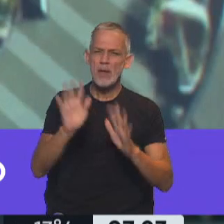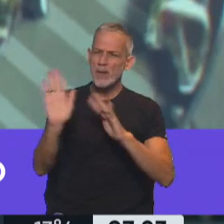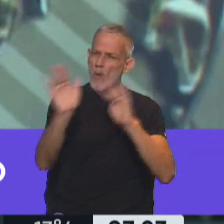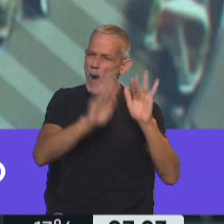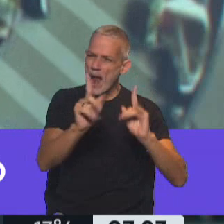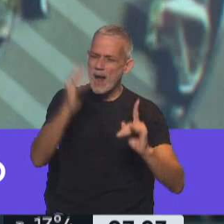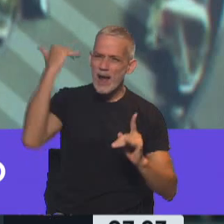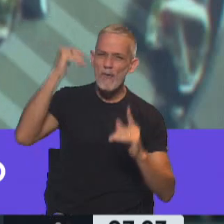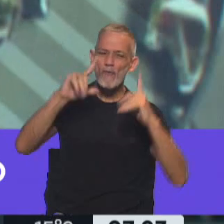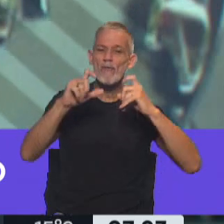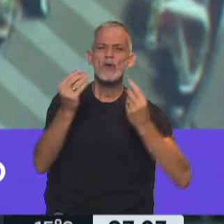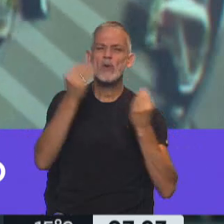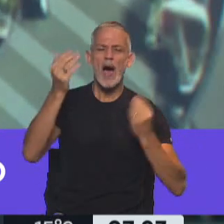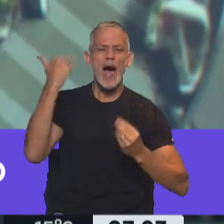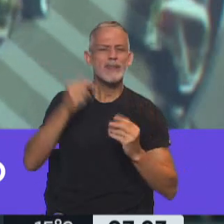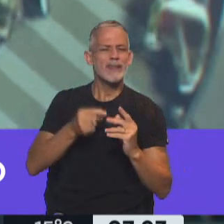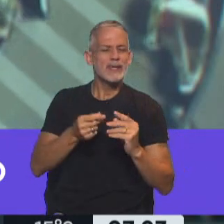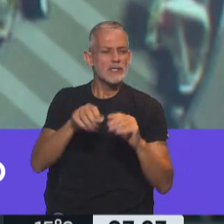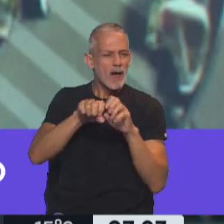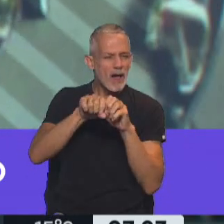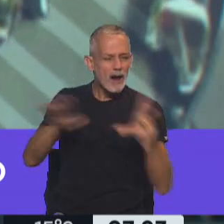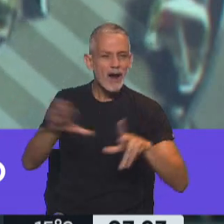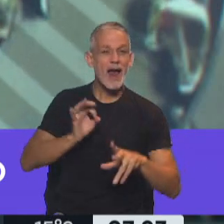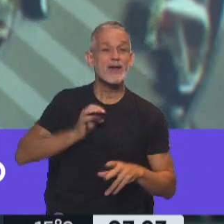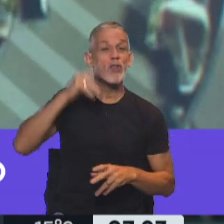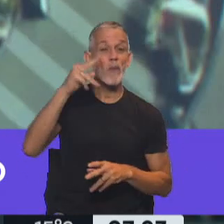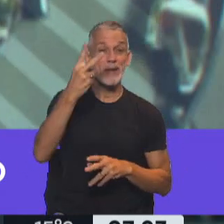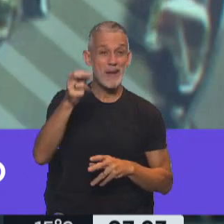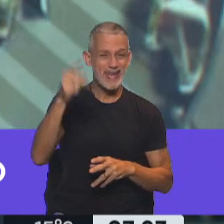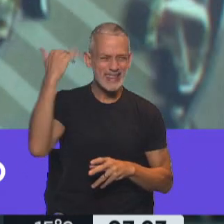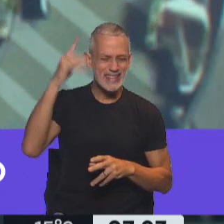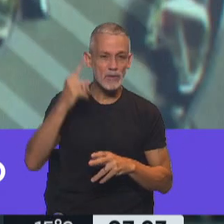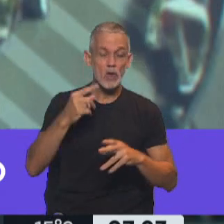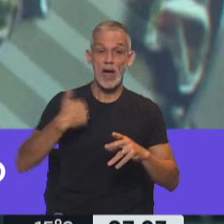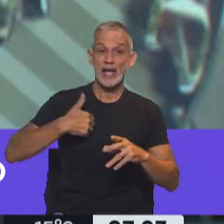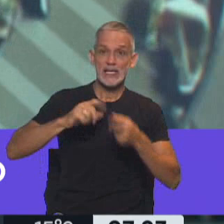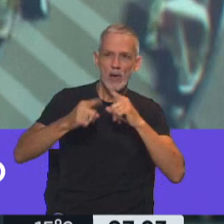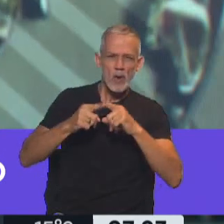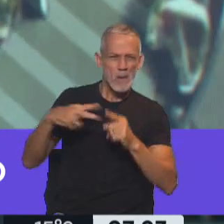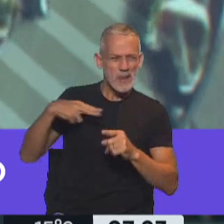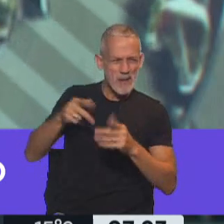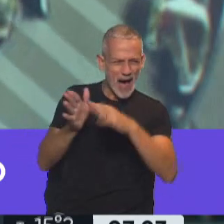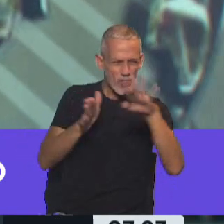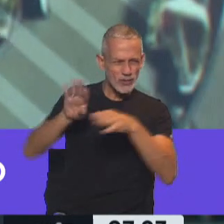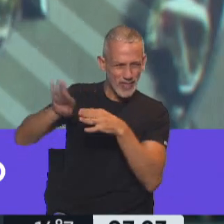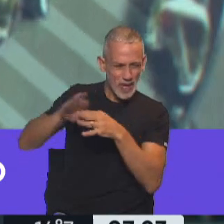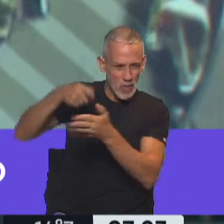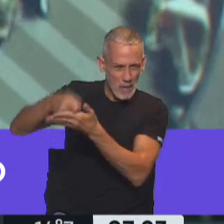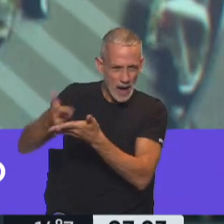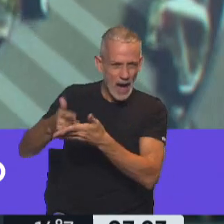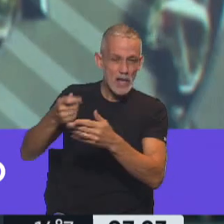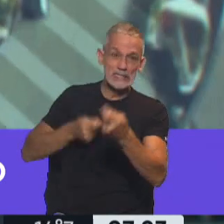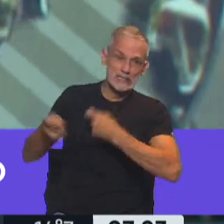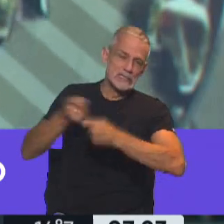una foto que se filtró en el 2020 cuando Argentina acordó con los acreedores privados, también una negociación